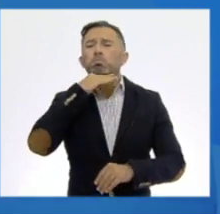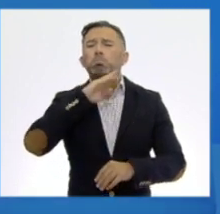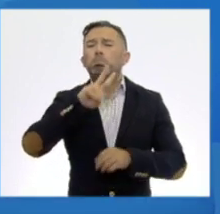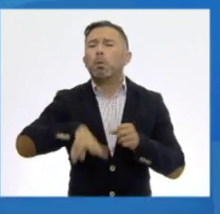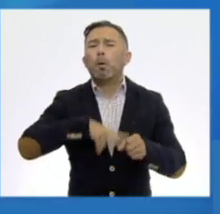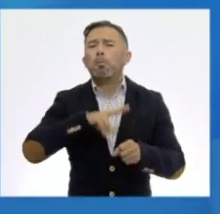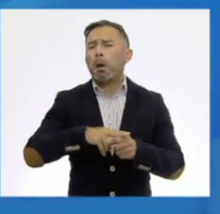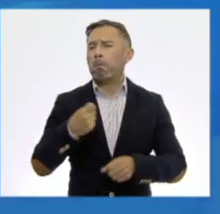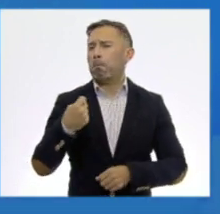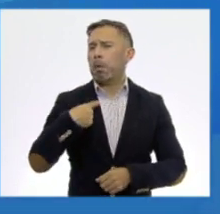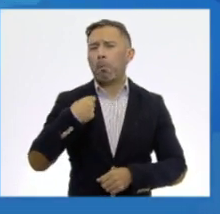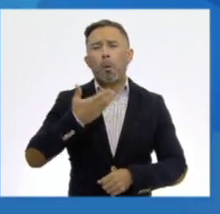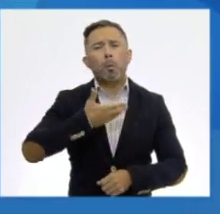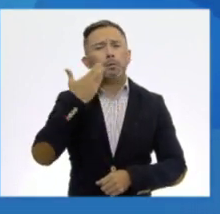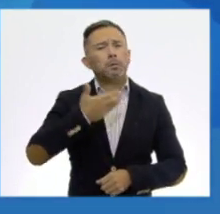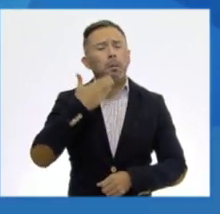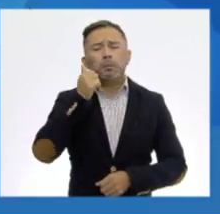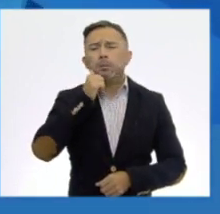lo había hecho siempre,